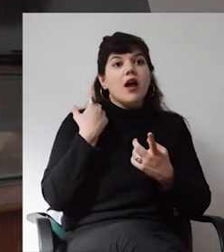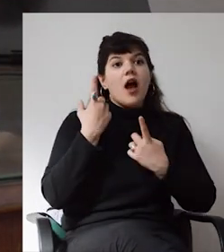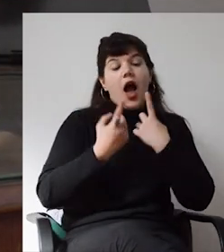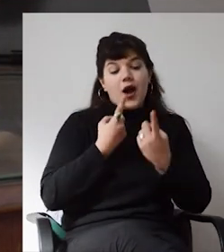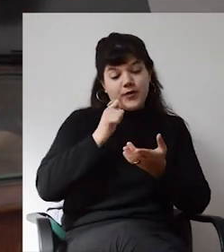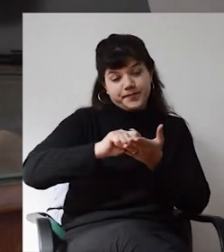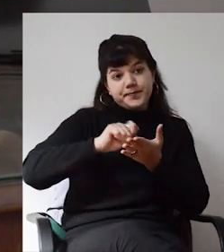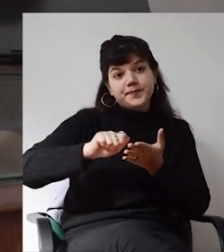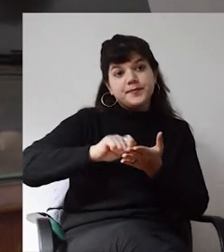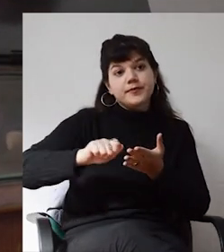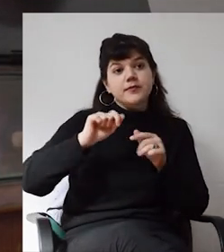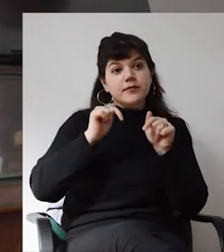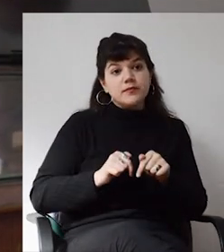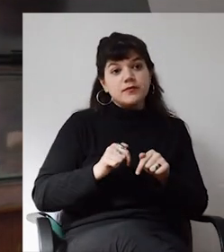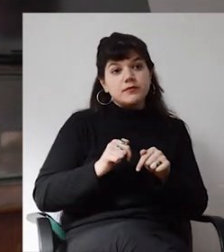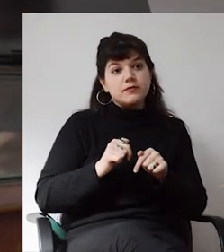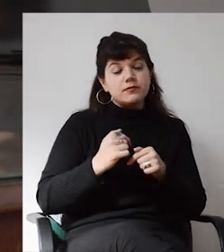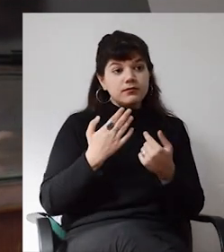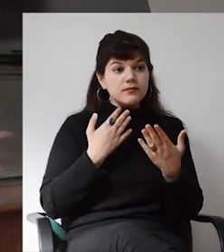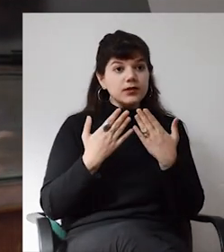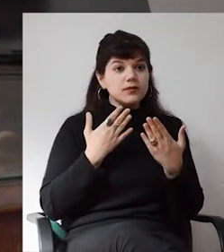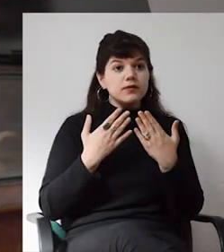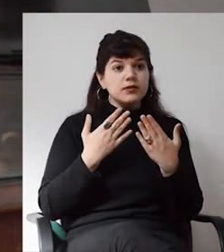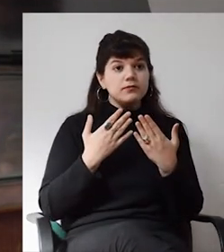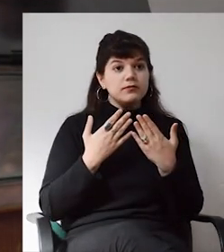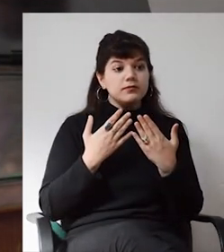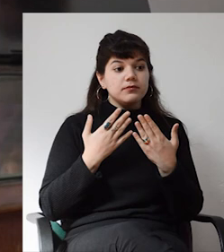Hice algunos apuntes sobre lo que íbamos